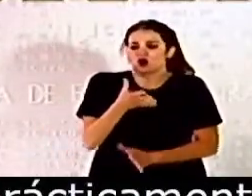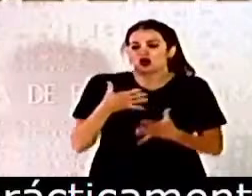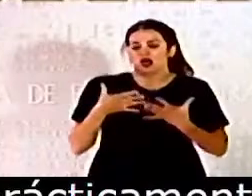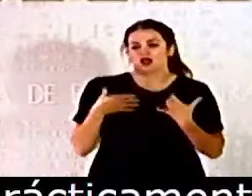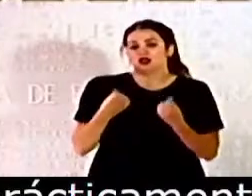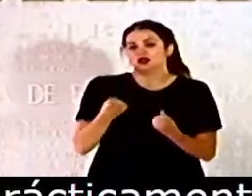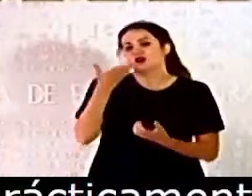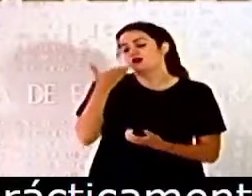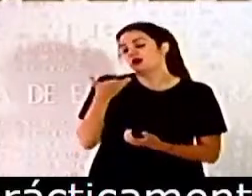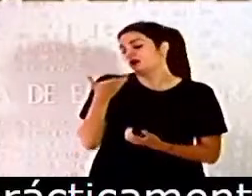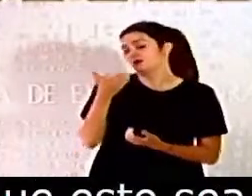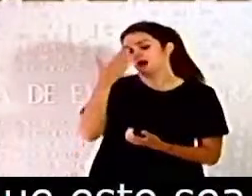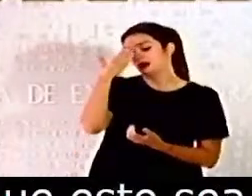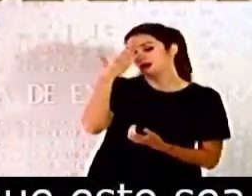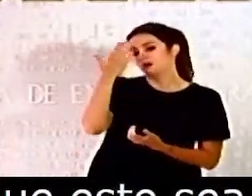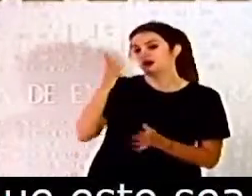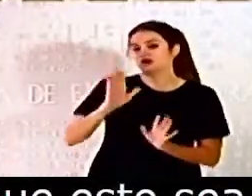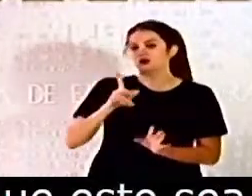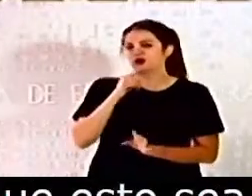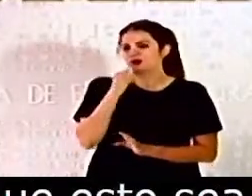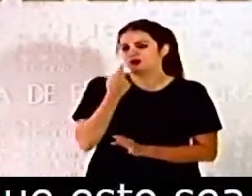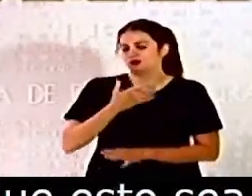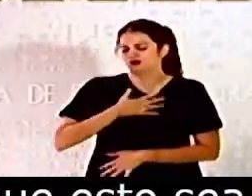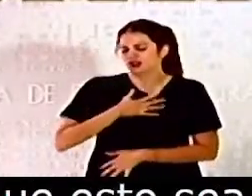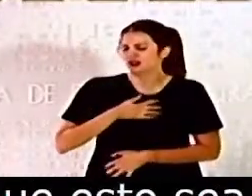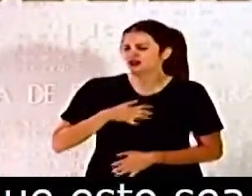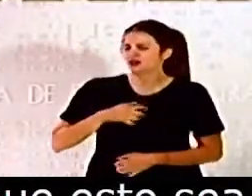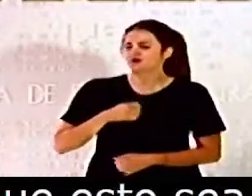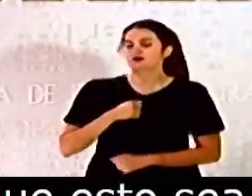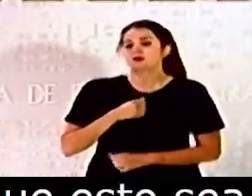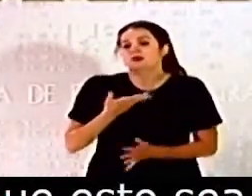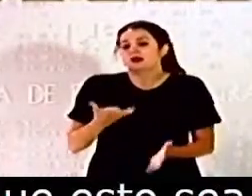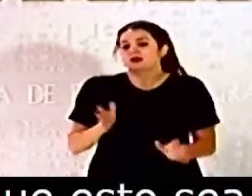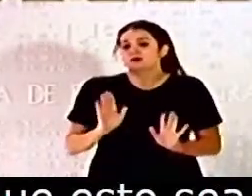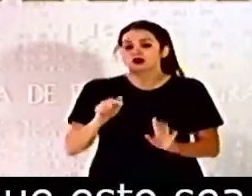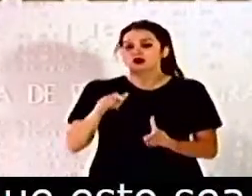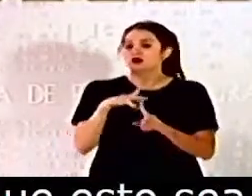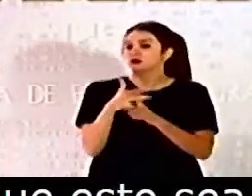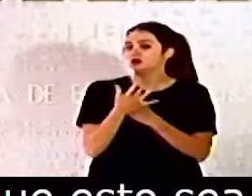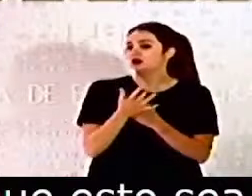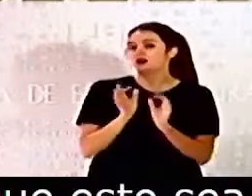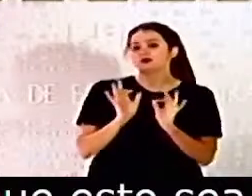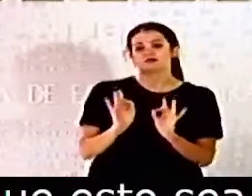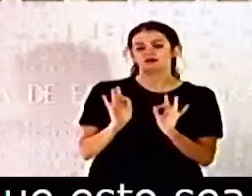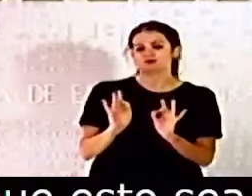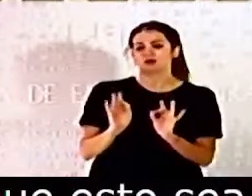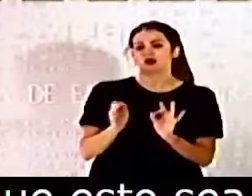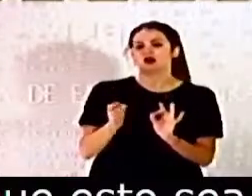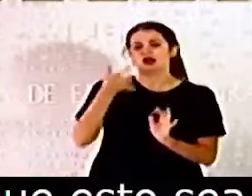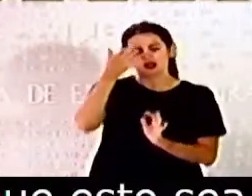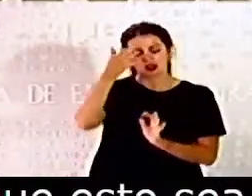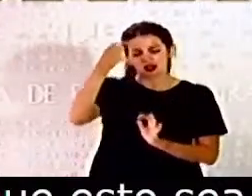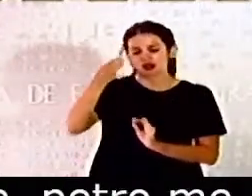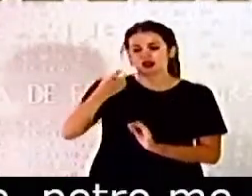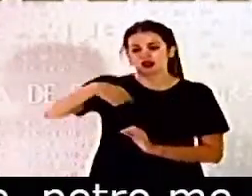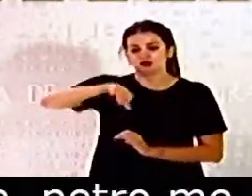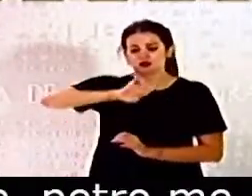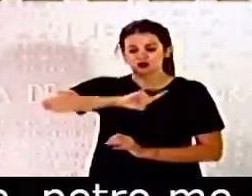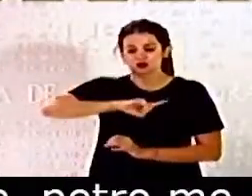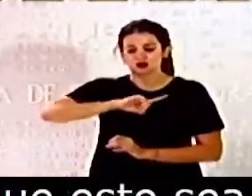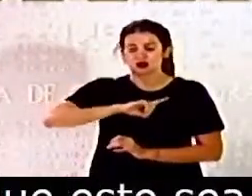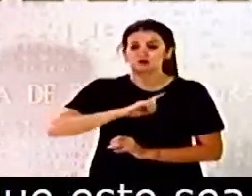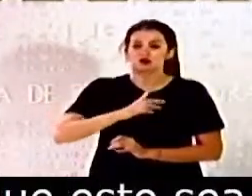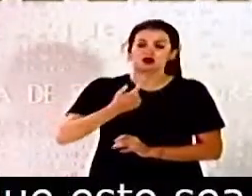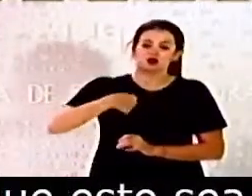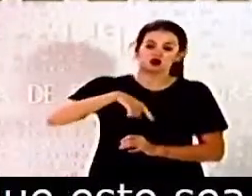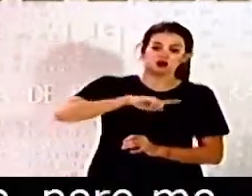fundamentalmente, pero me duele, pero en este momento, créanme, que no la tomaríamos si no